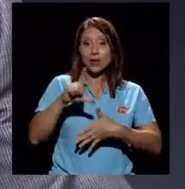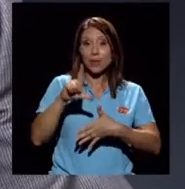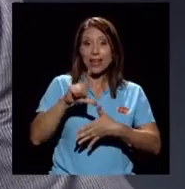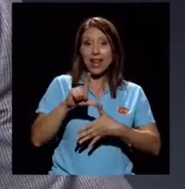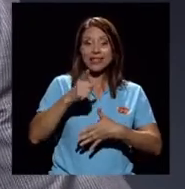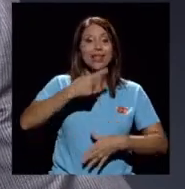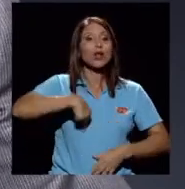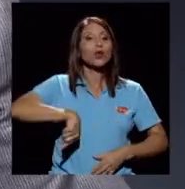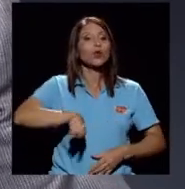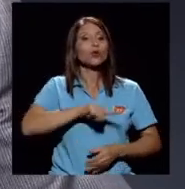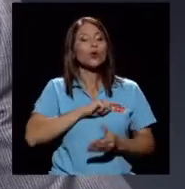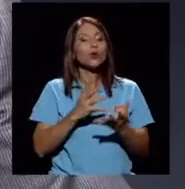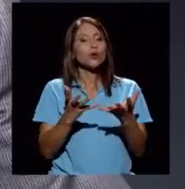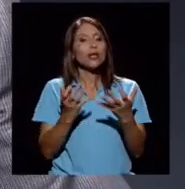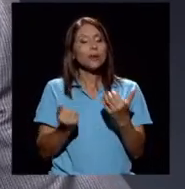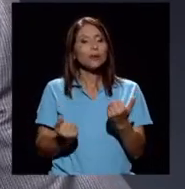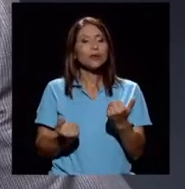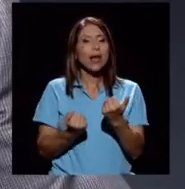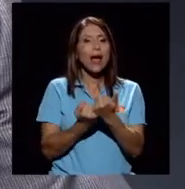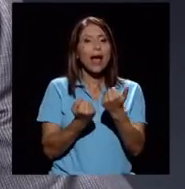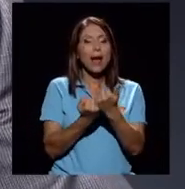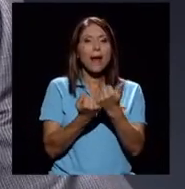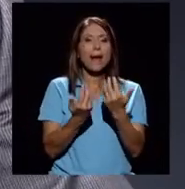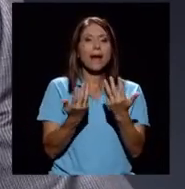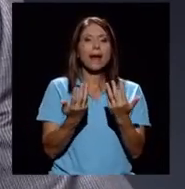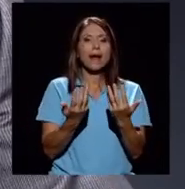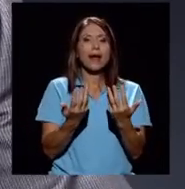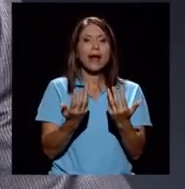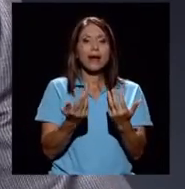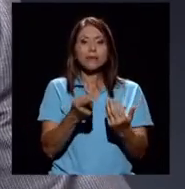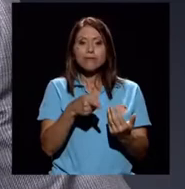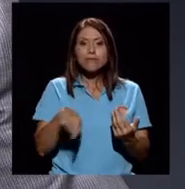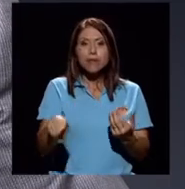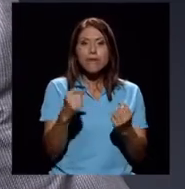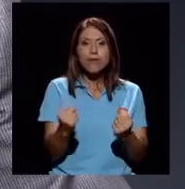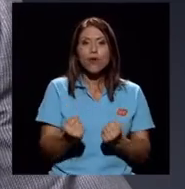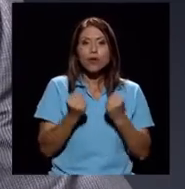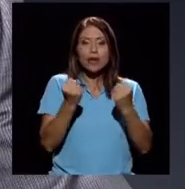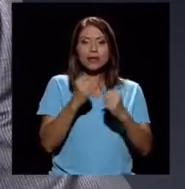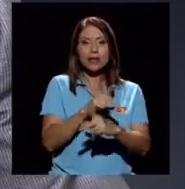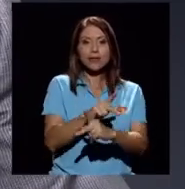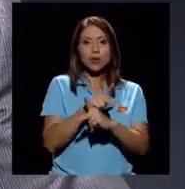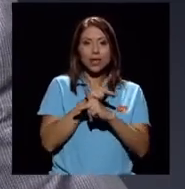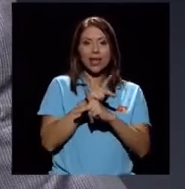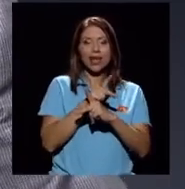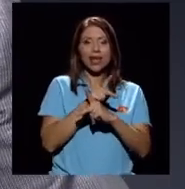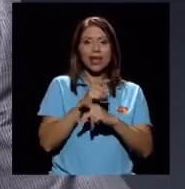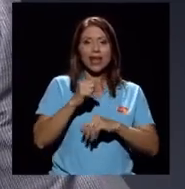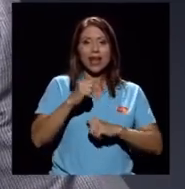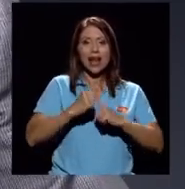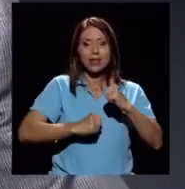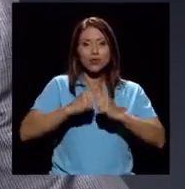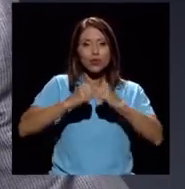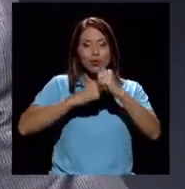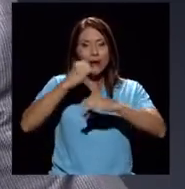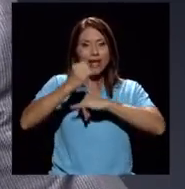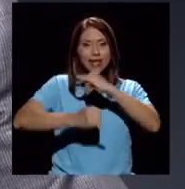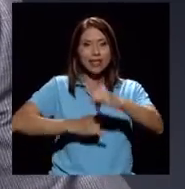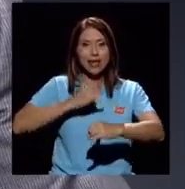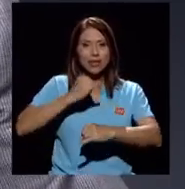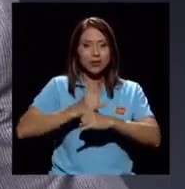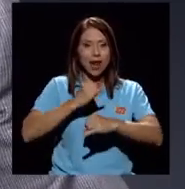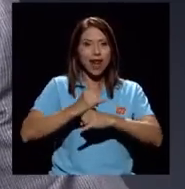aquellos que quieren este fortalecer y proteger la estructura internacional la